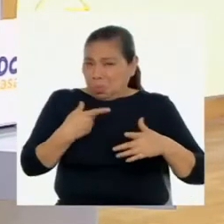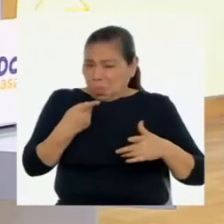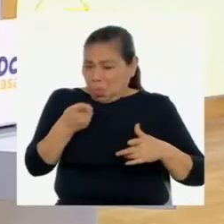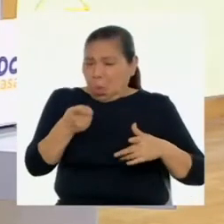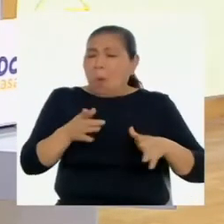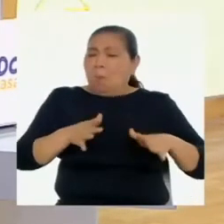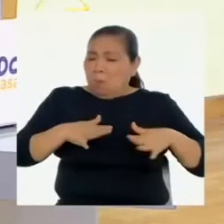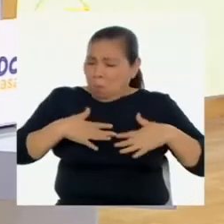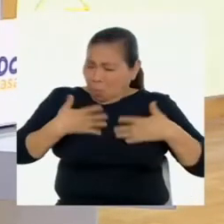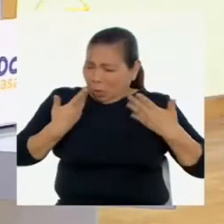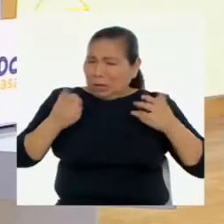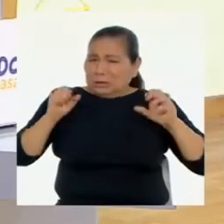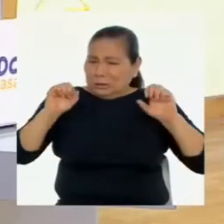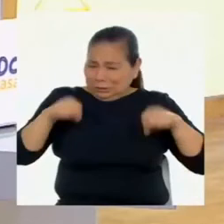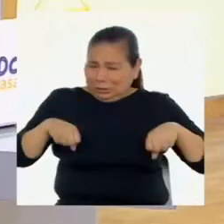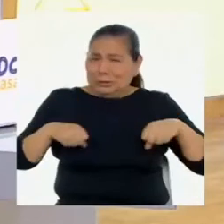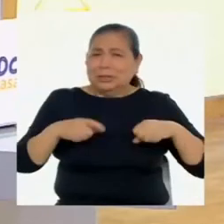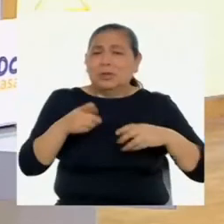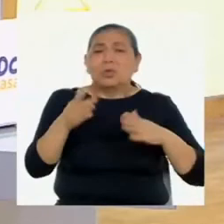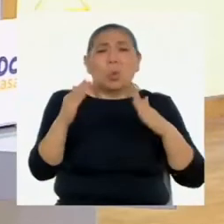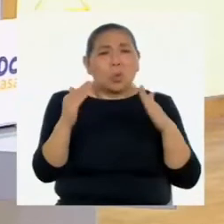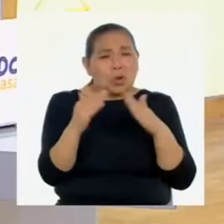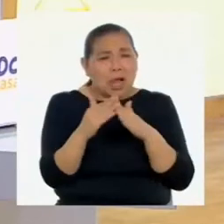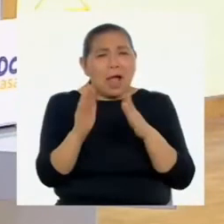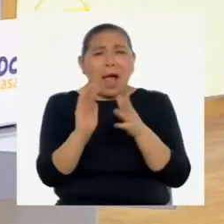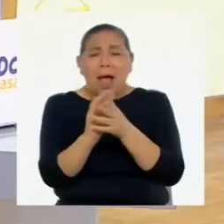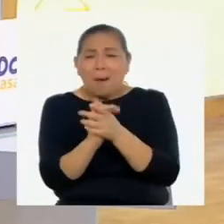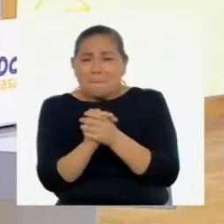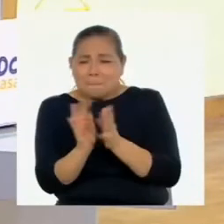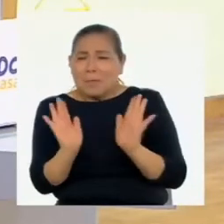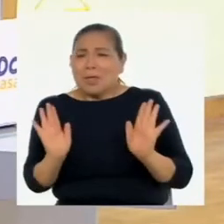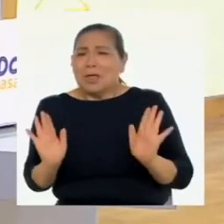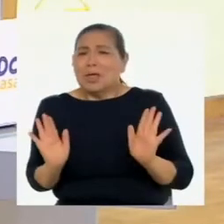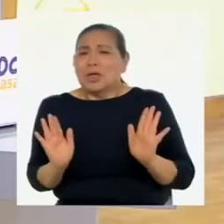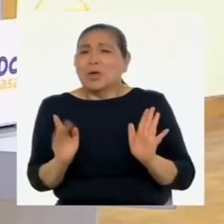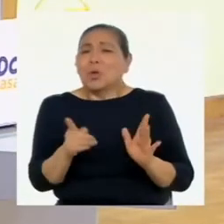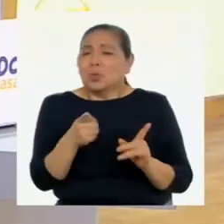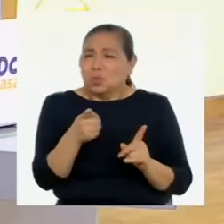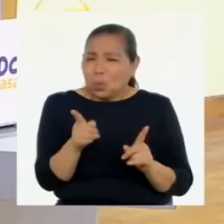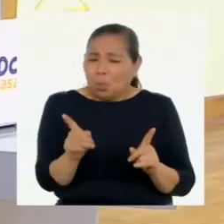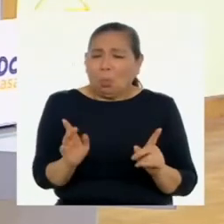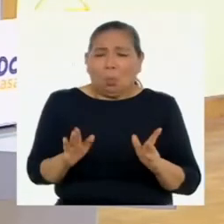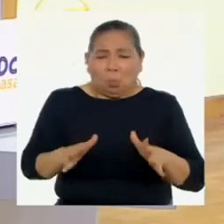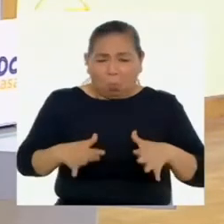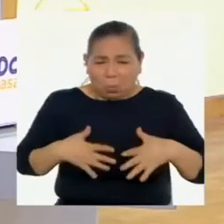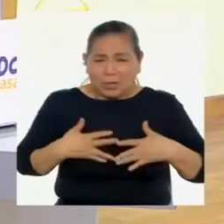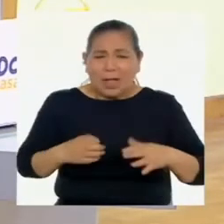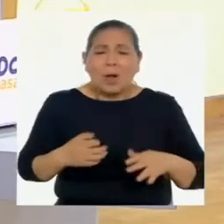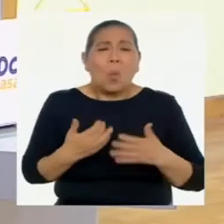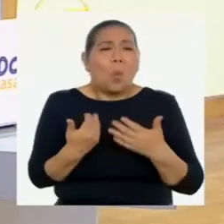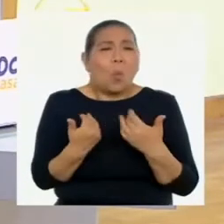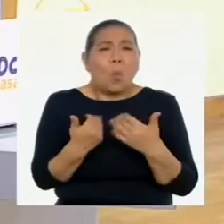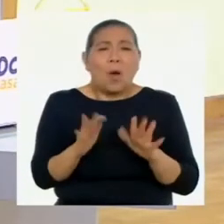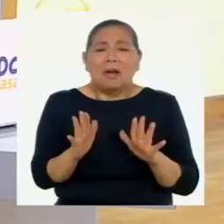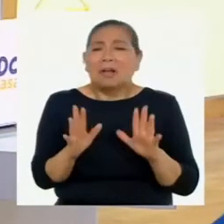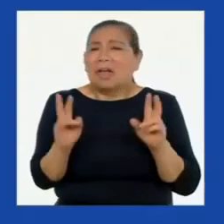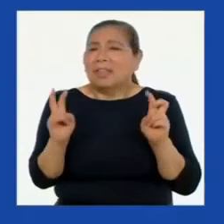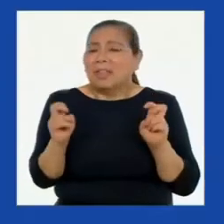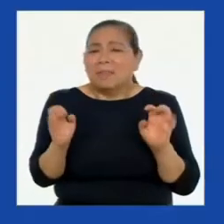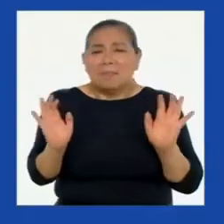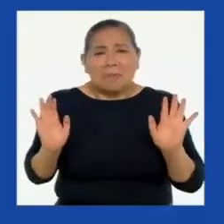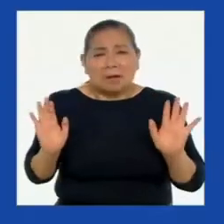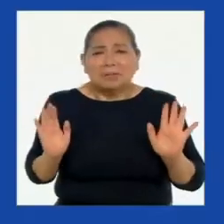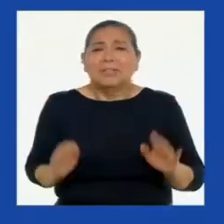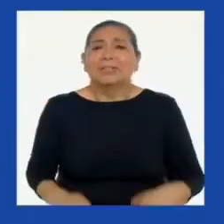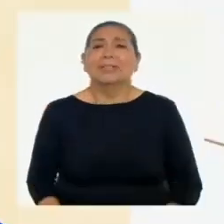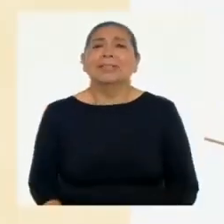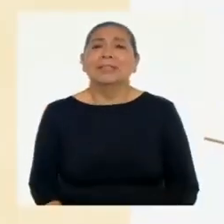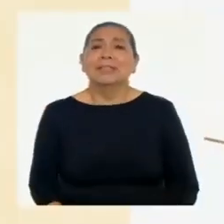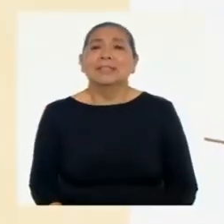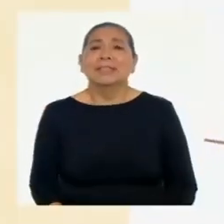no puedan hacerlo sobre sus hogares, amigos, las actividades cotidianas o sobre cualquier tema en